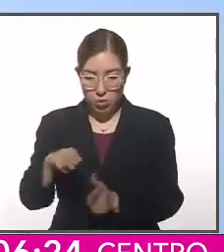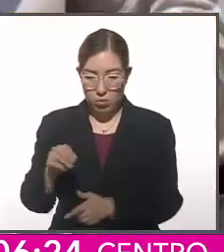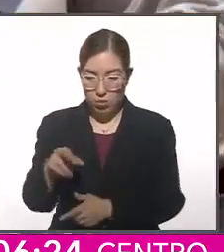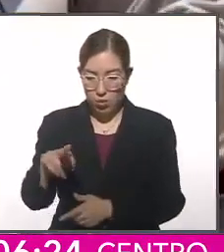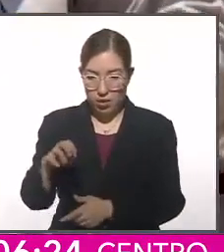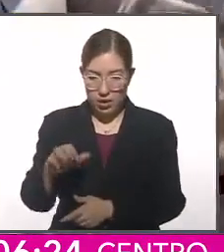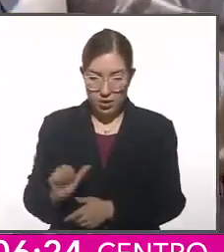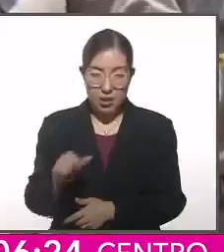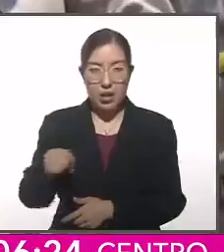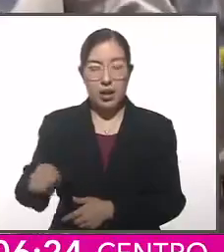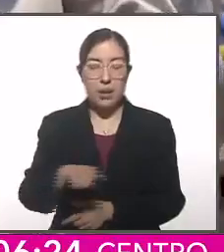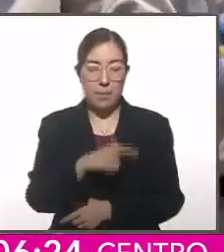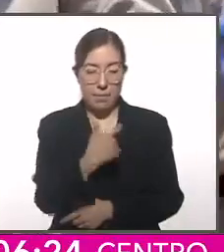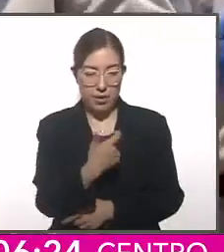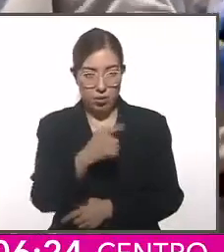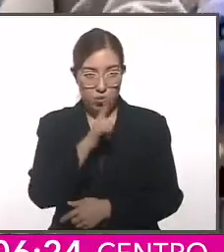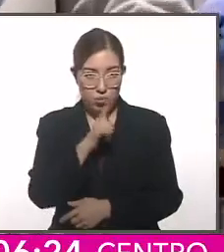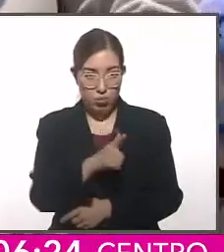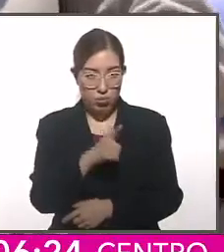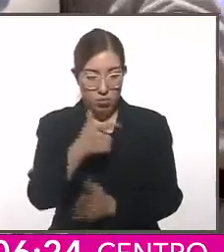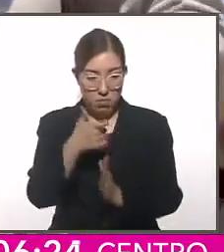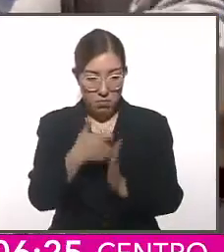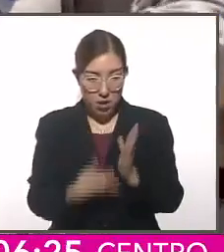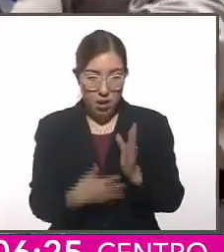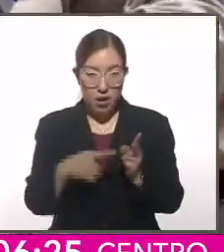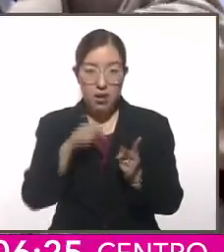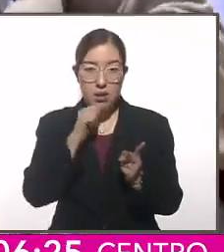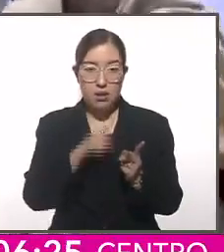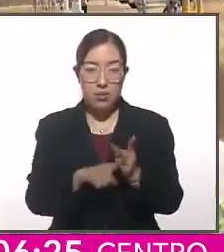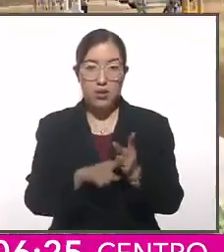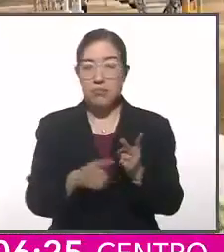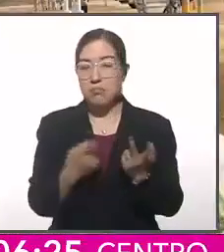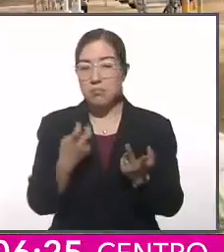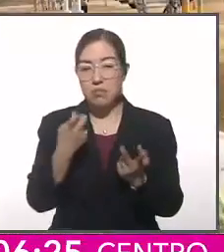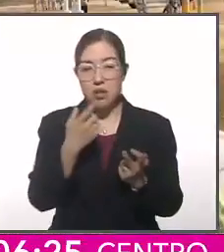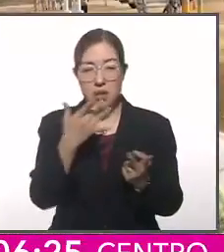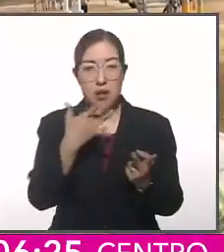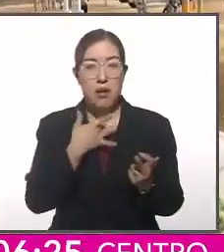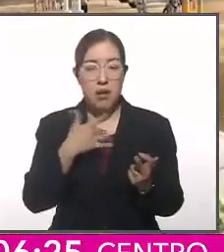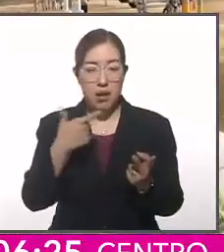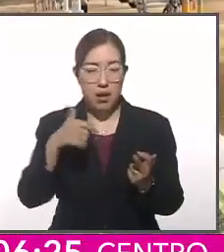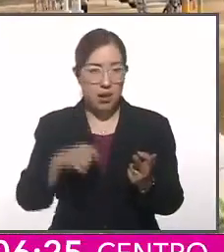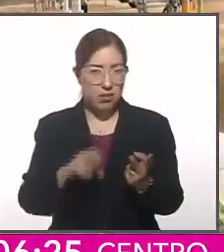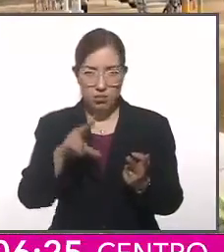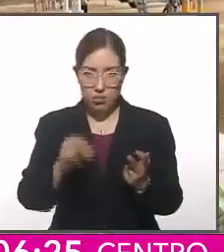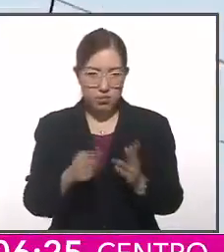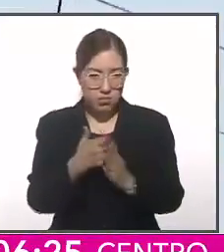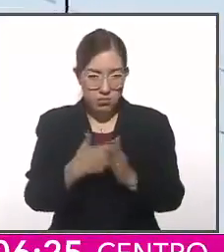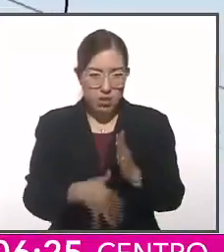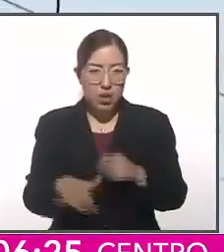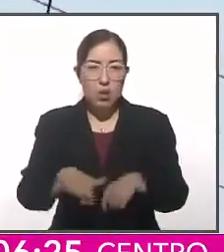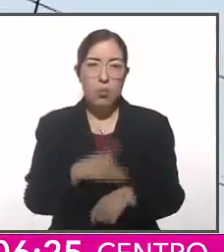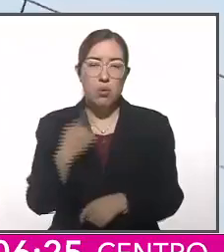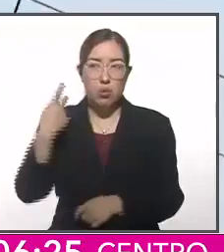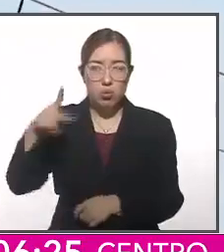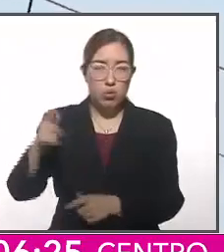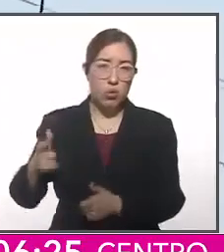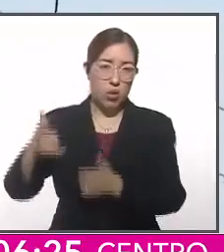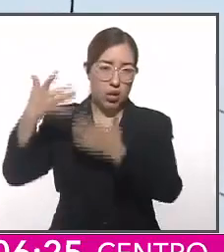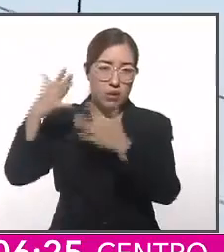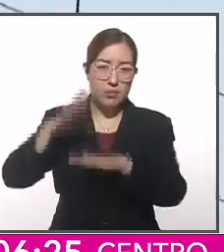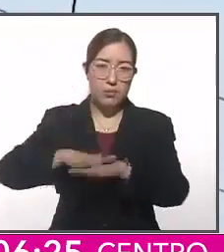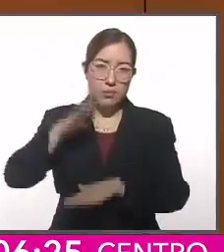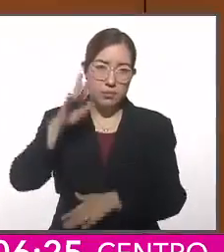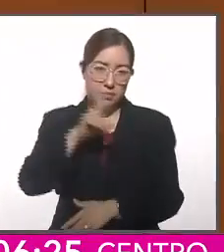de la luz y las gasolinas no disminuirán, ya que los costos de operación de CFE son más altos que los de la